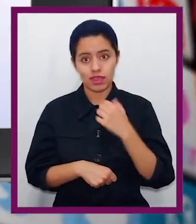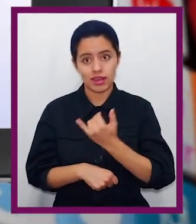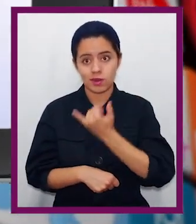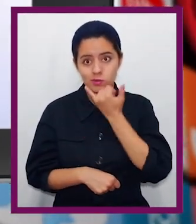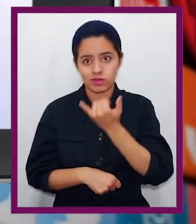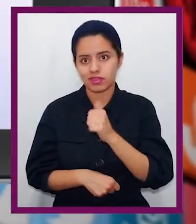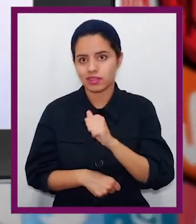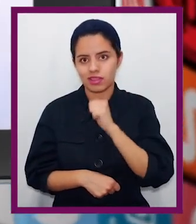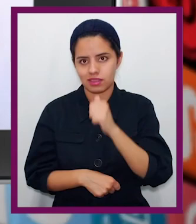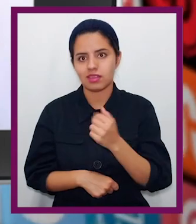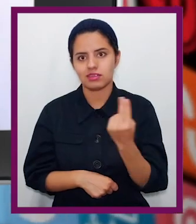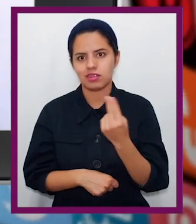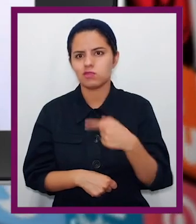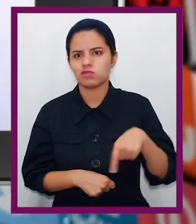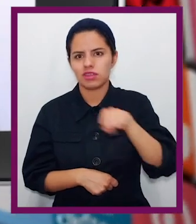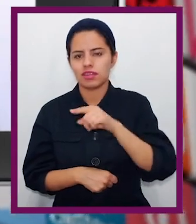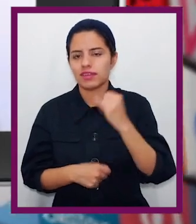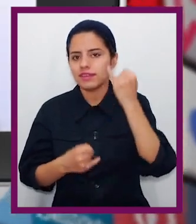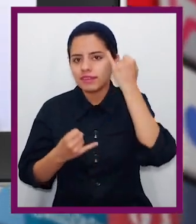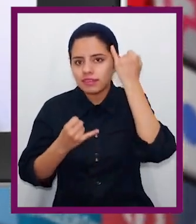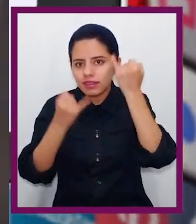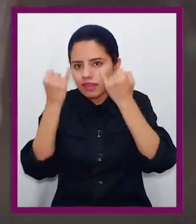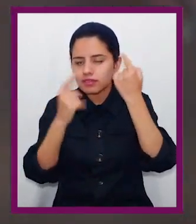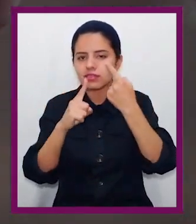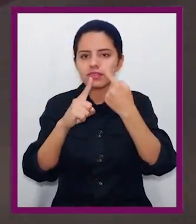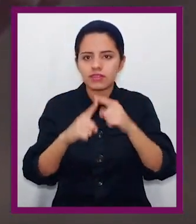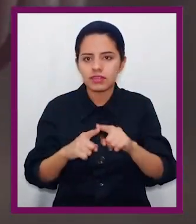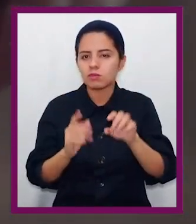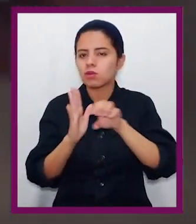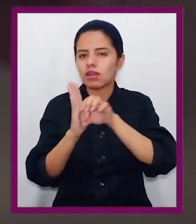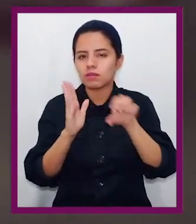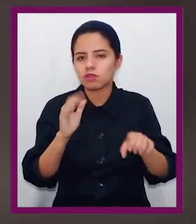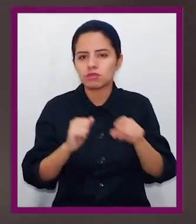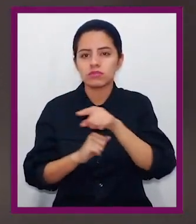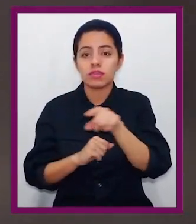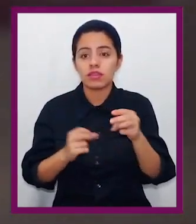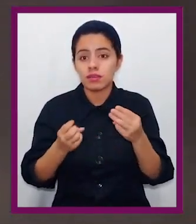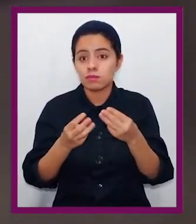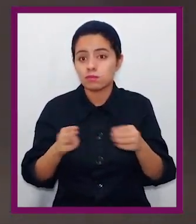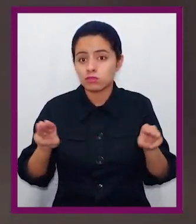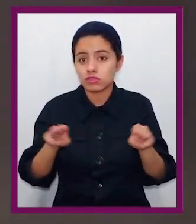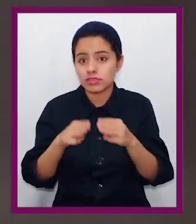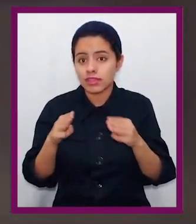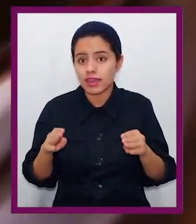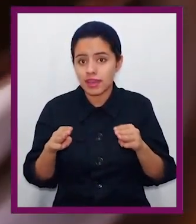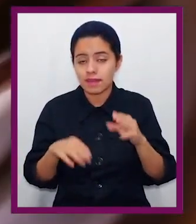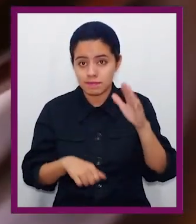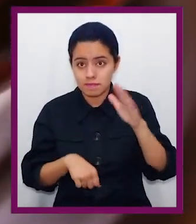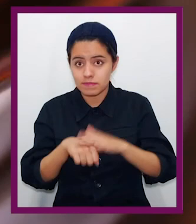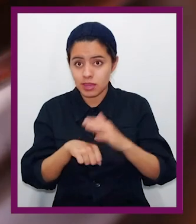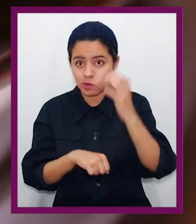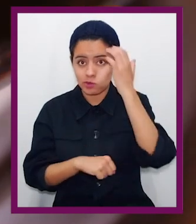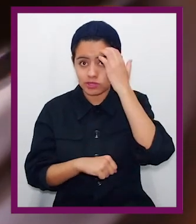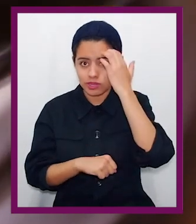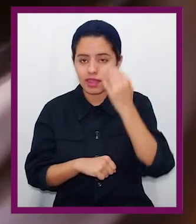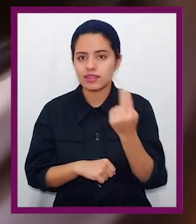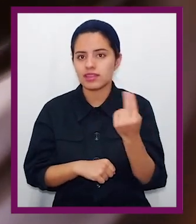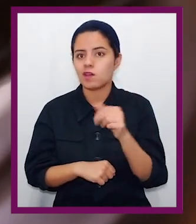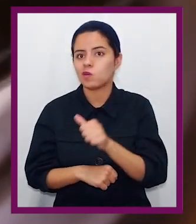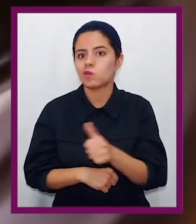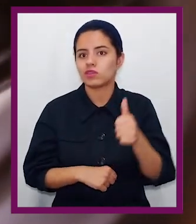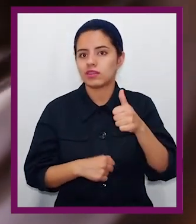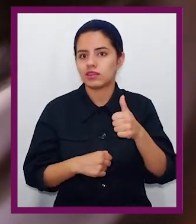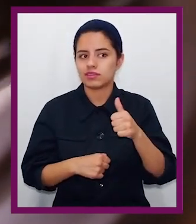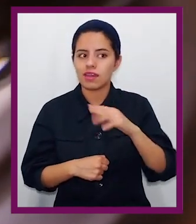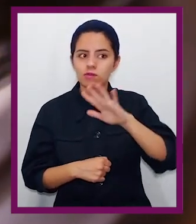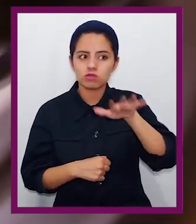hacer? Tratar de buscar diferentes identidades. Si queremos saber más de música, lo que hacemos es tenemos que escuchar nueva música y tenemos que buscar